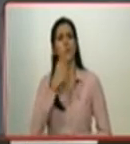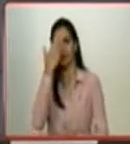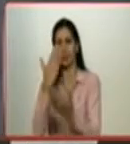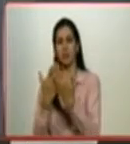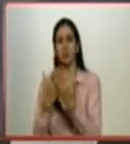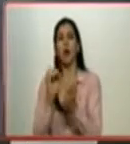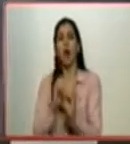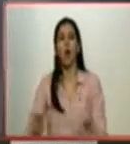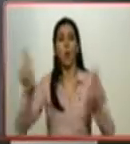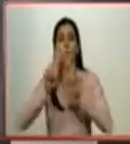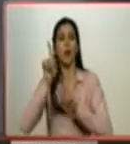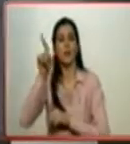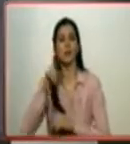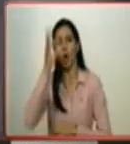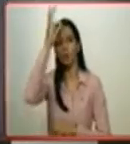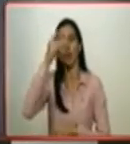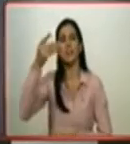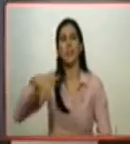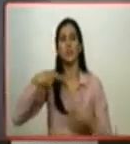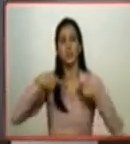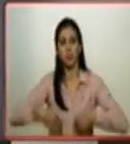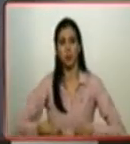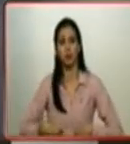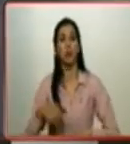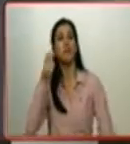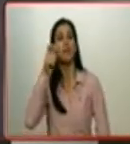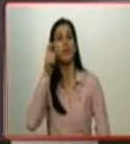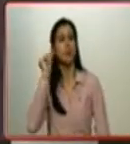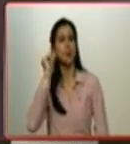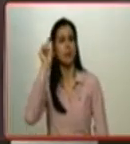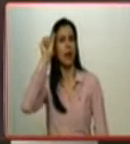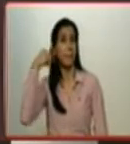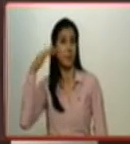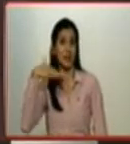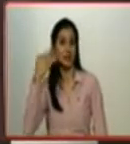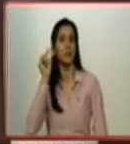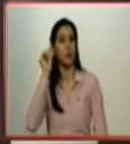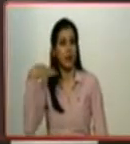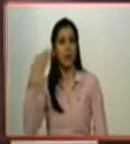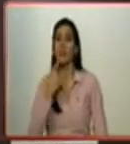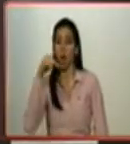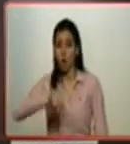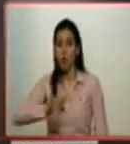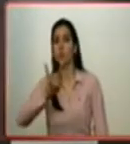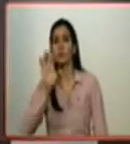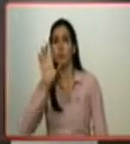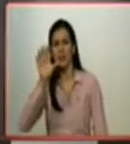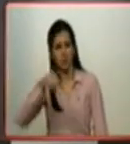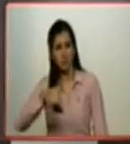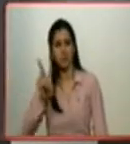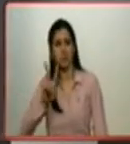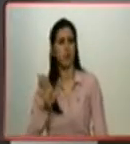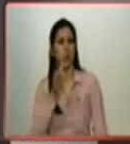de las Naciones Unidas, esta vez ante el Consejo de Derechos Humanos. La Fiscal General de la República, Luisa Ortega Díaz, destacó este lunes que en nuestro país no